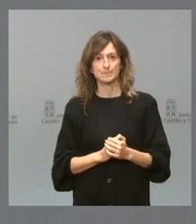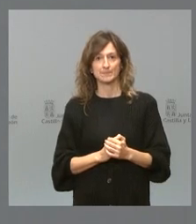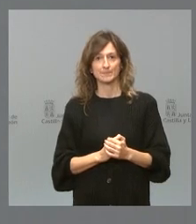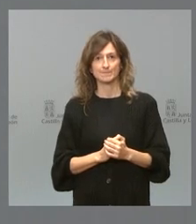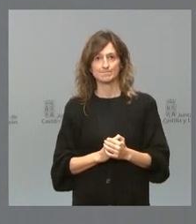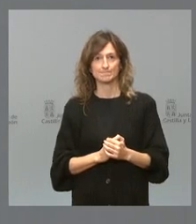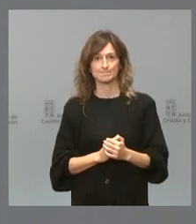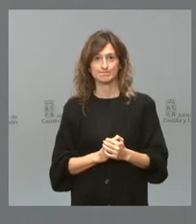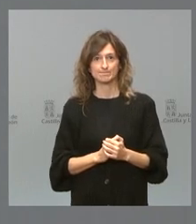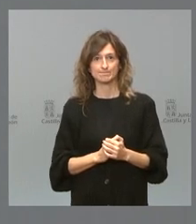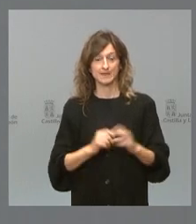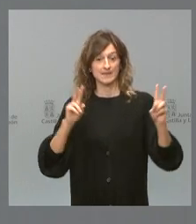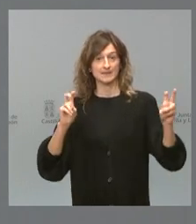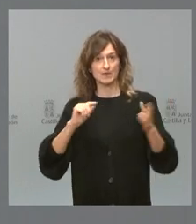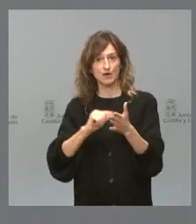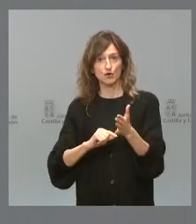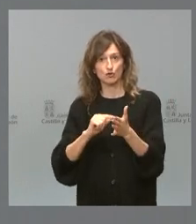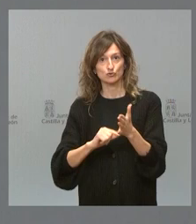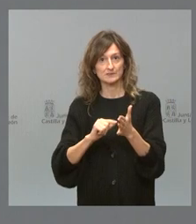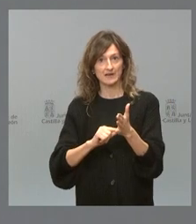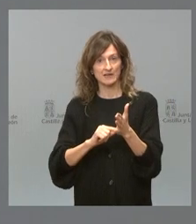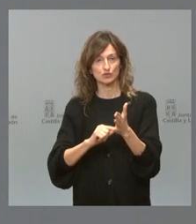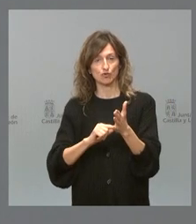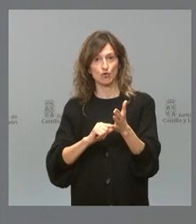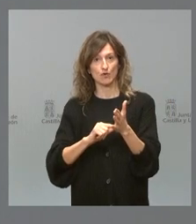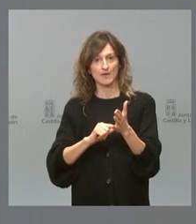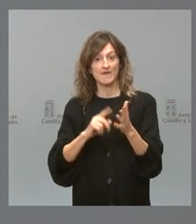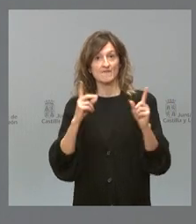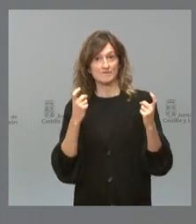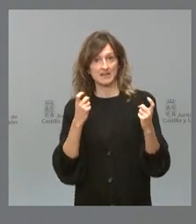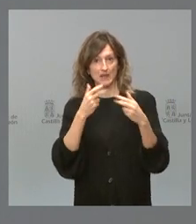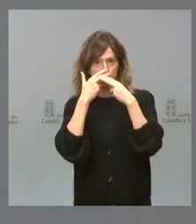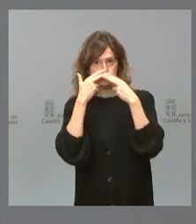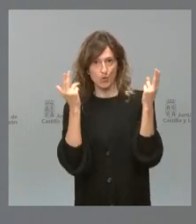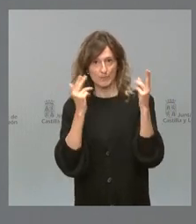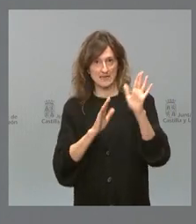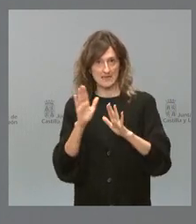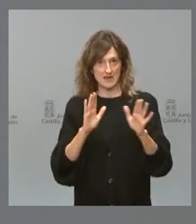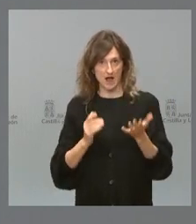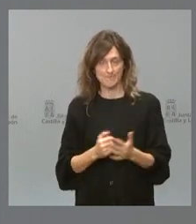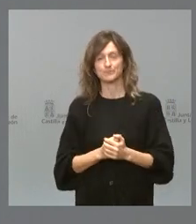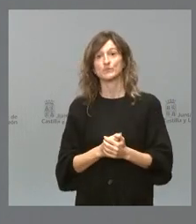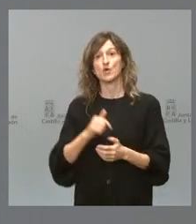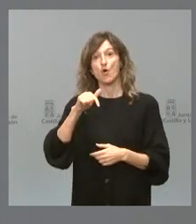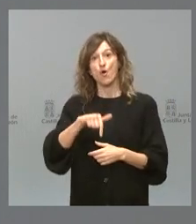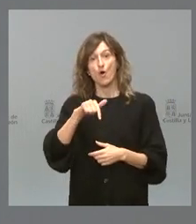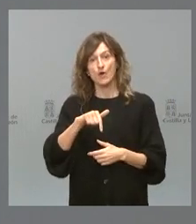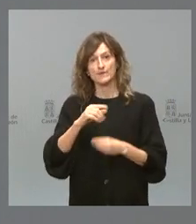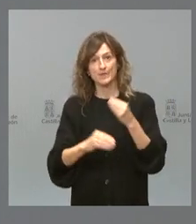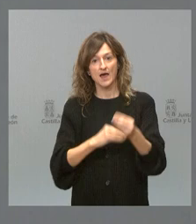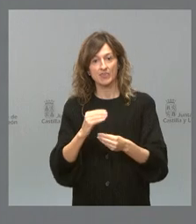el contrato lógicamente saldrá la licitación lo que saldrá licitación pública lo que hoy hacemos Es